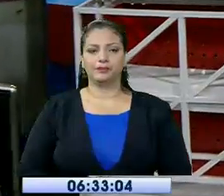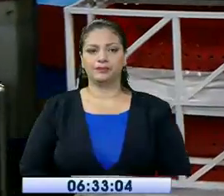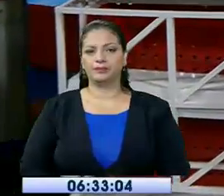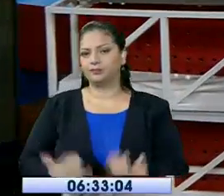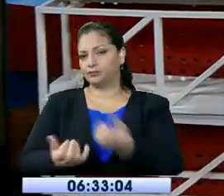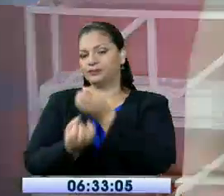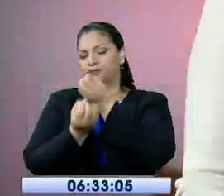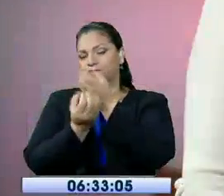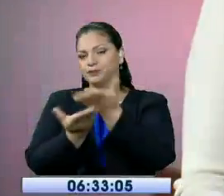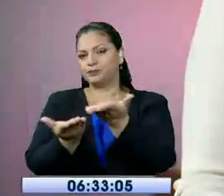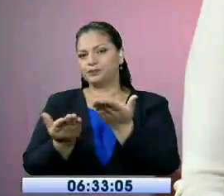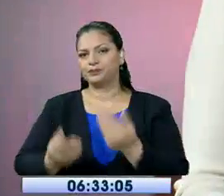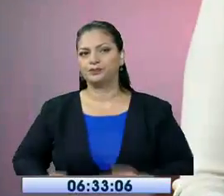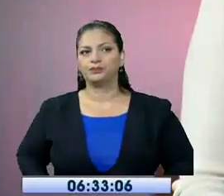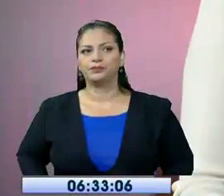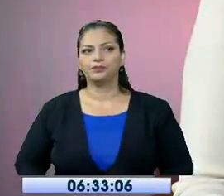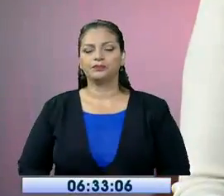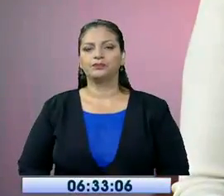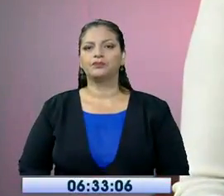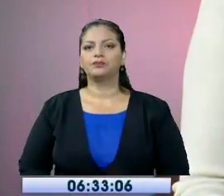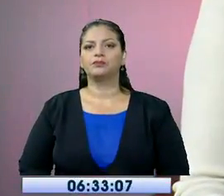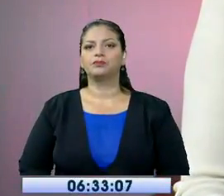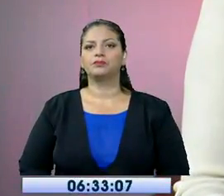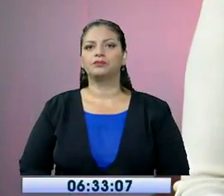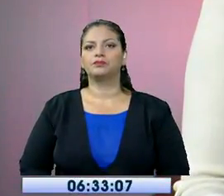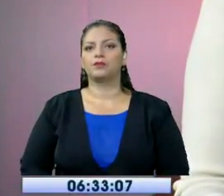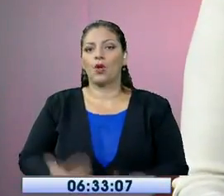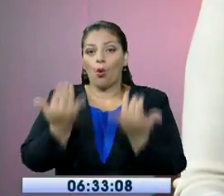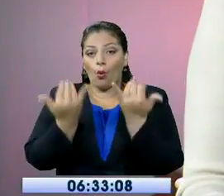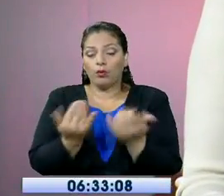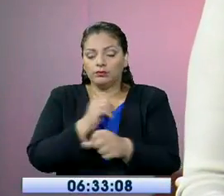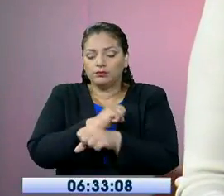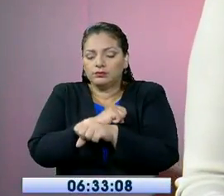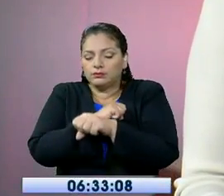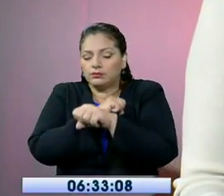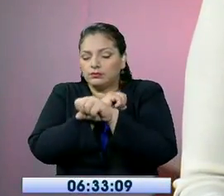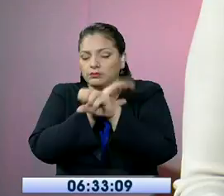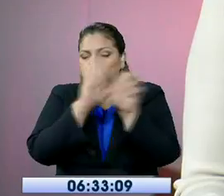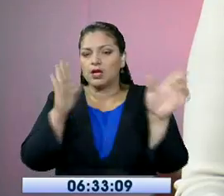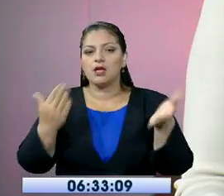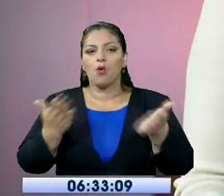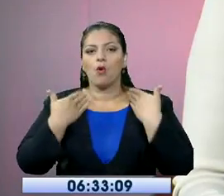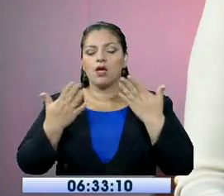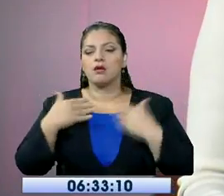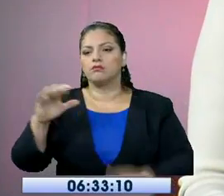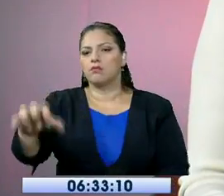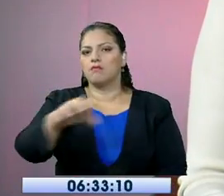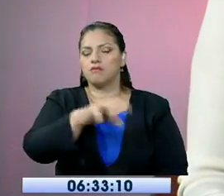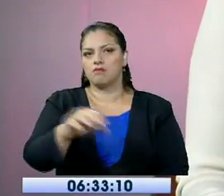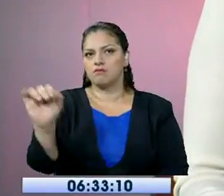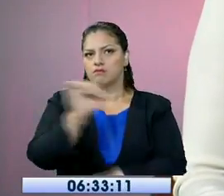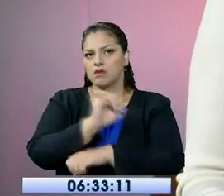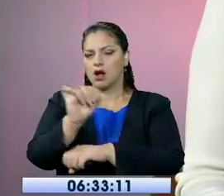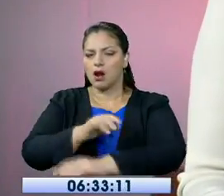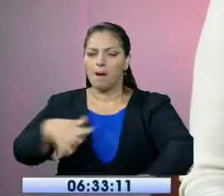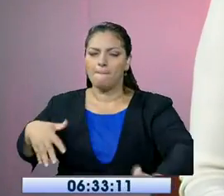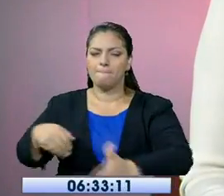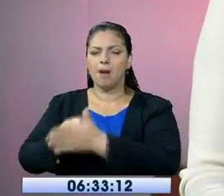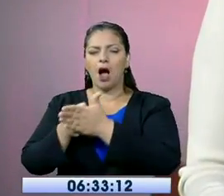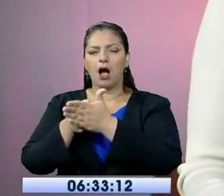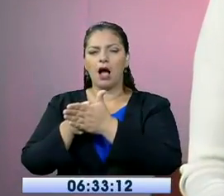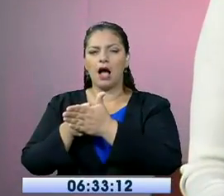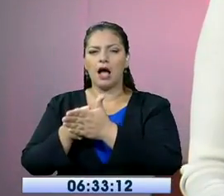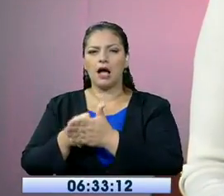Contarles que dos accidentes de tránsito se registraron esta madrugada en diferentes sectores de Guayaquil. En ambos casos, amigos